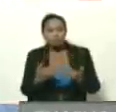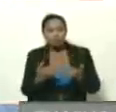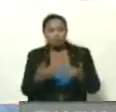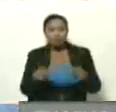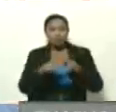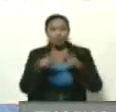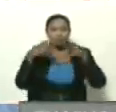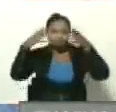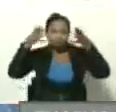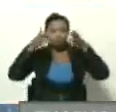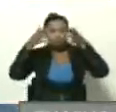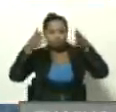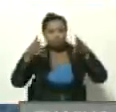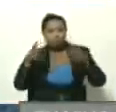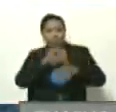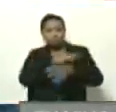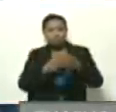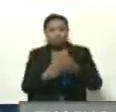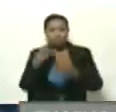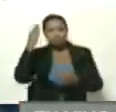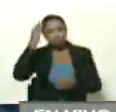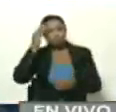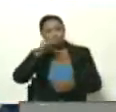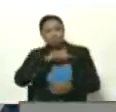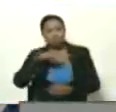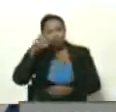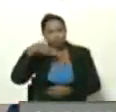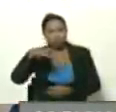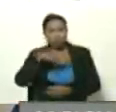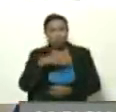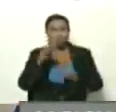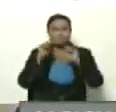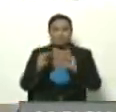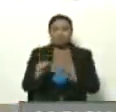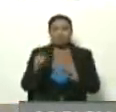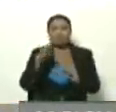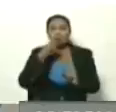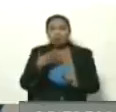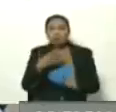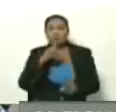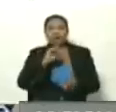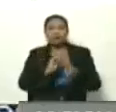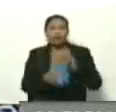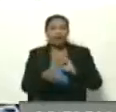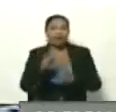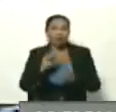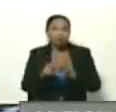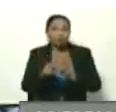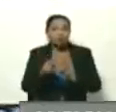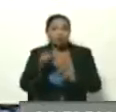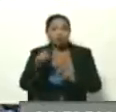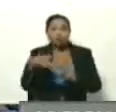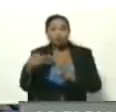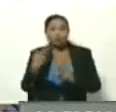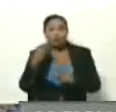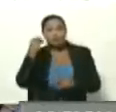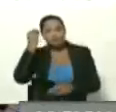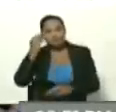está formada, forjada la conciencia de nuestro pueblo y ha impedido que, bueno, algunos puedan